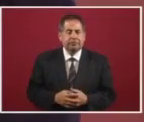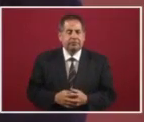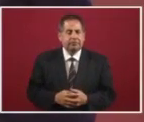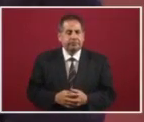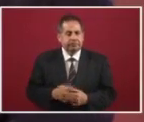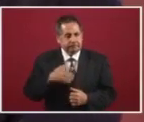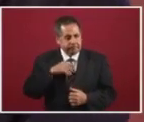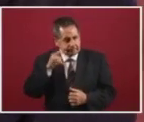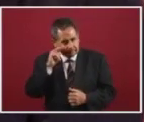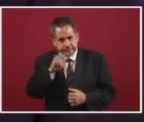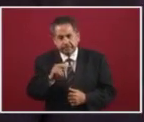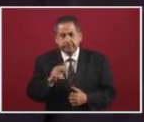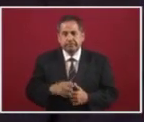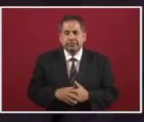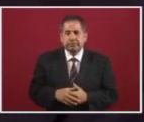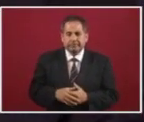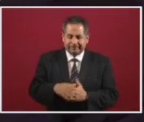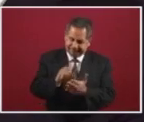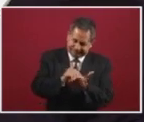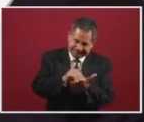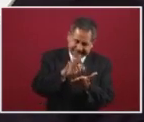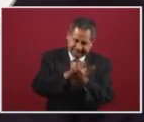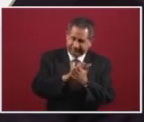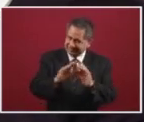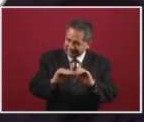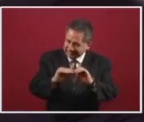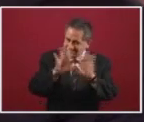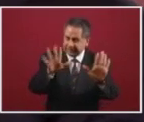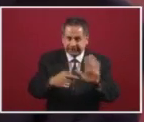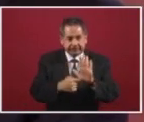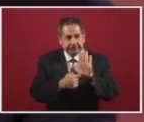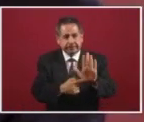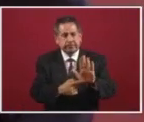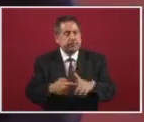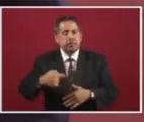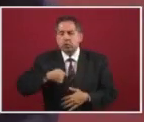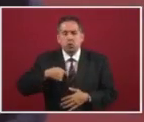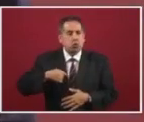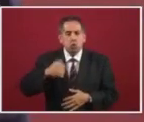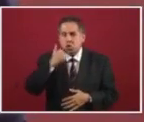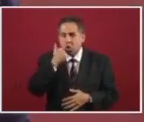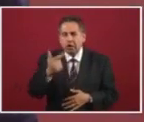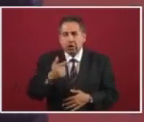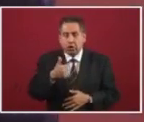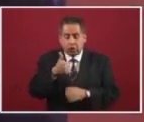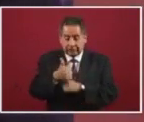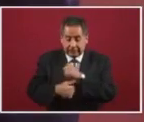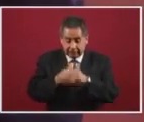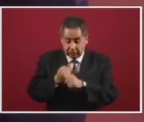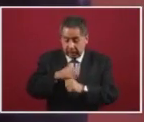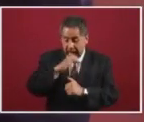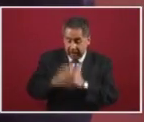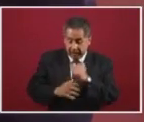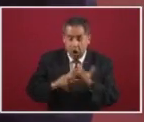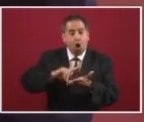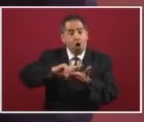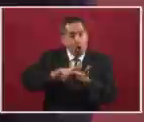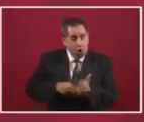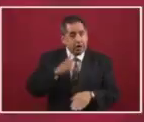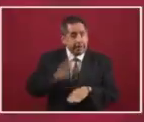vuelva a quedar de manifiesto que no es mi propósito la reelección.